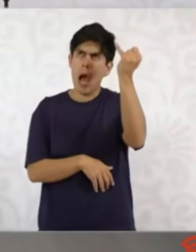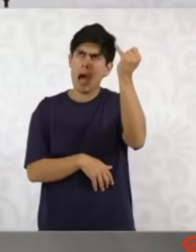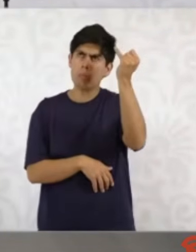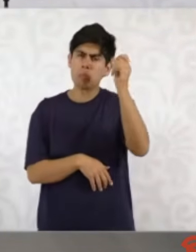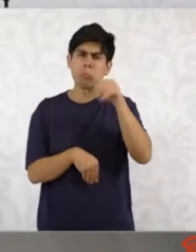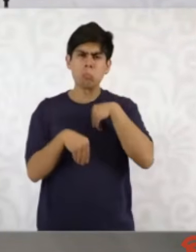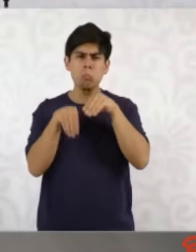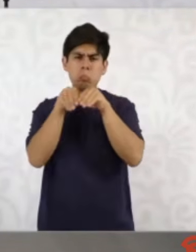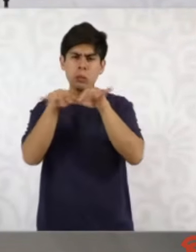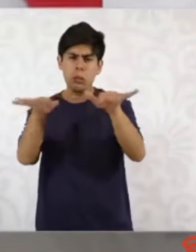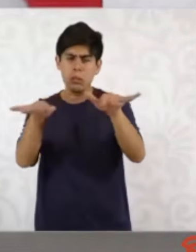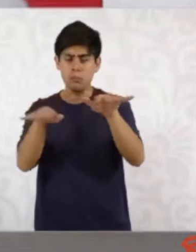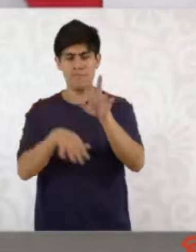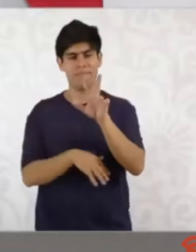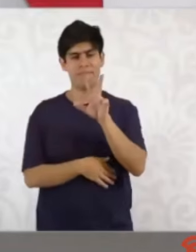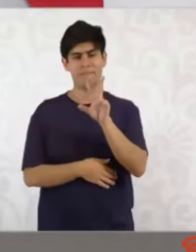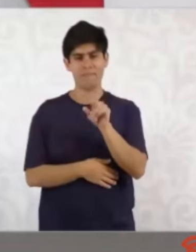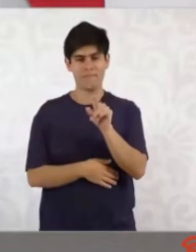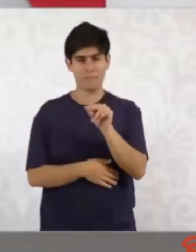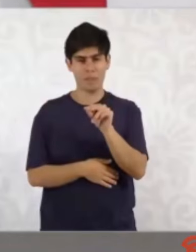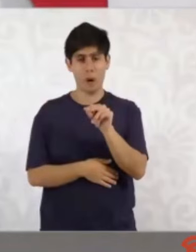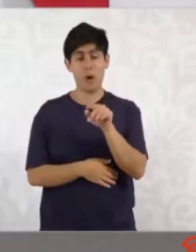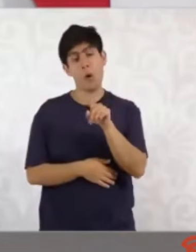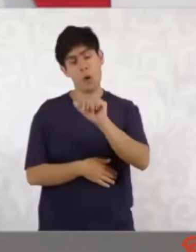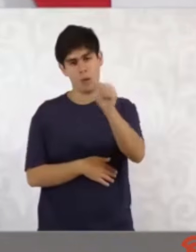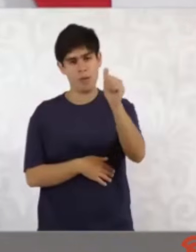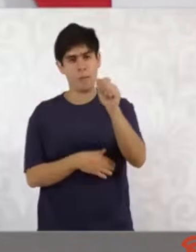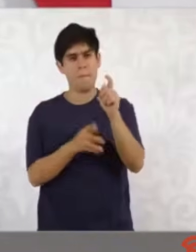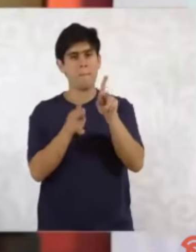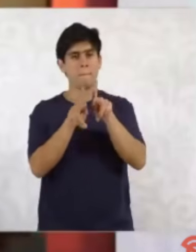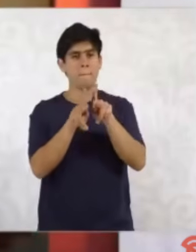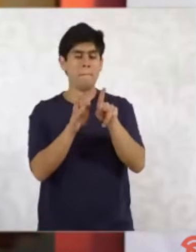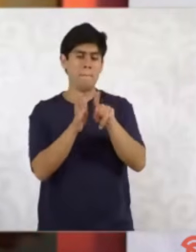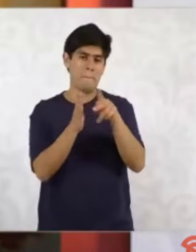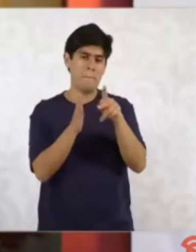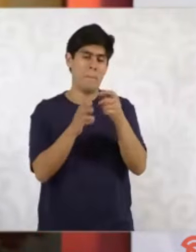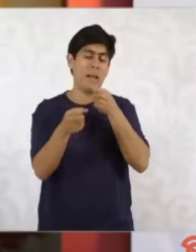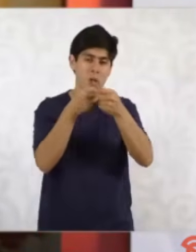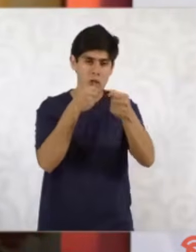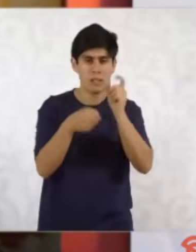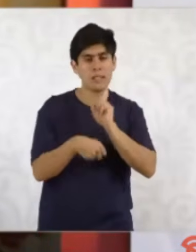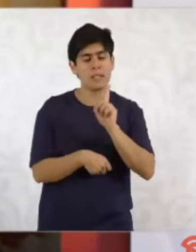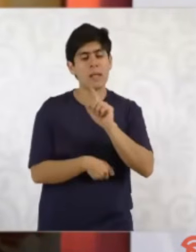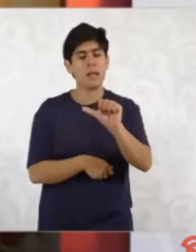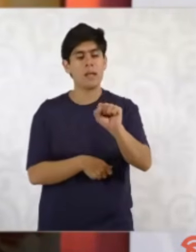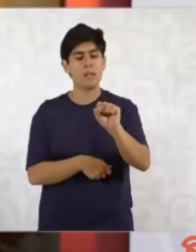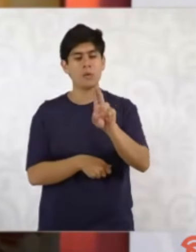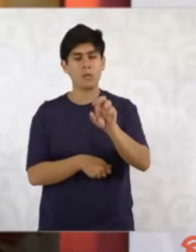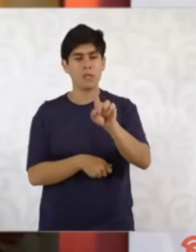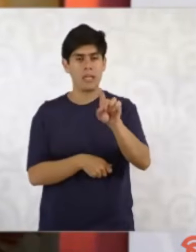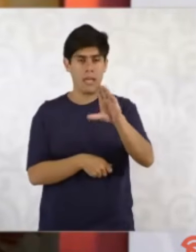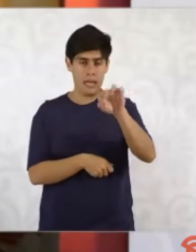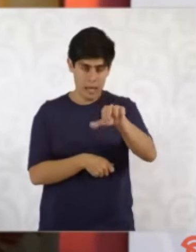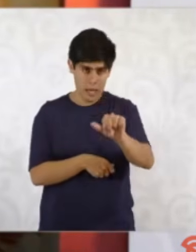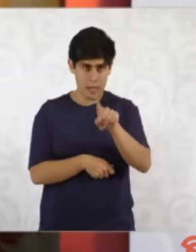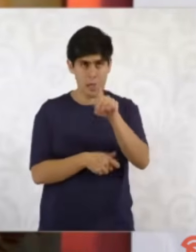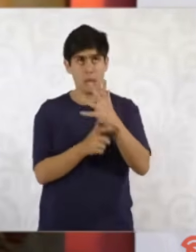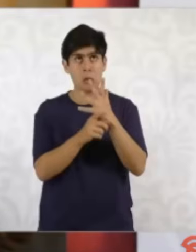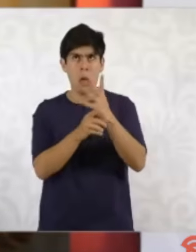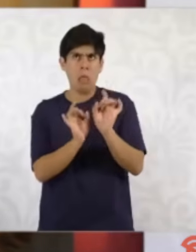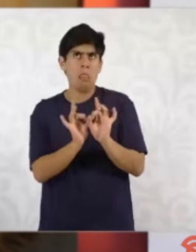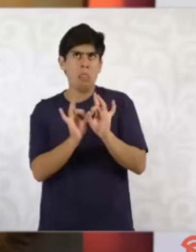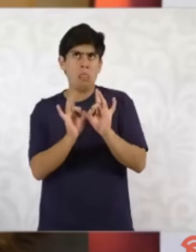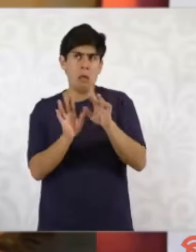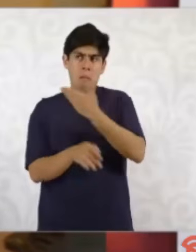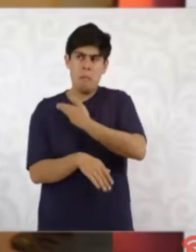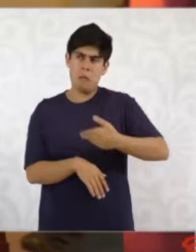dice la periodista Azucena, porque de repente se le ocurrió a la presidenta retomar una iniciativa. No.